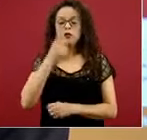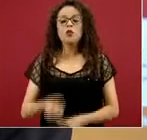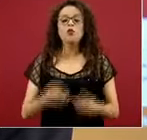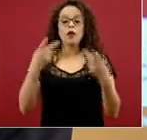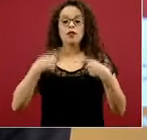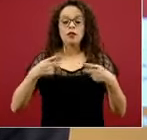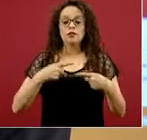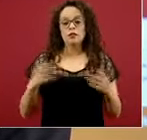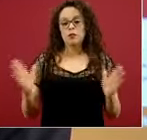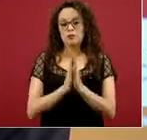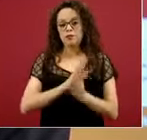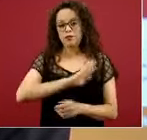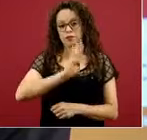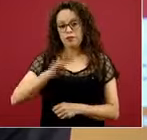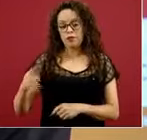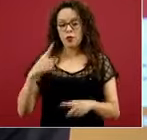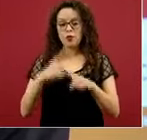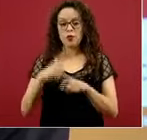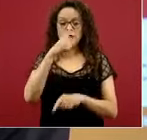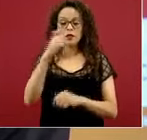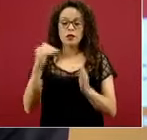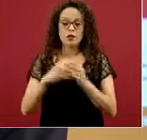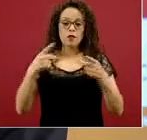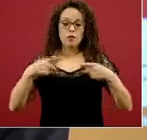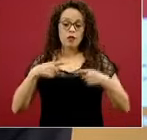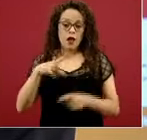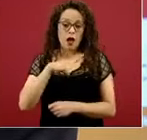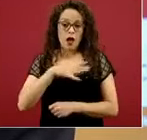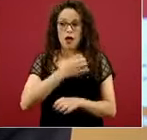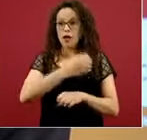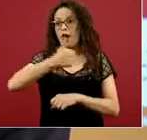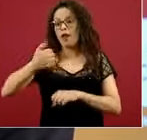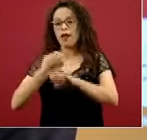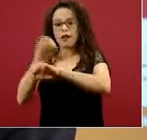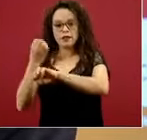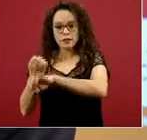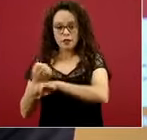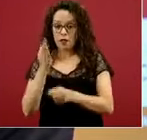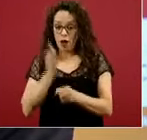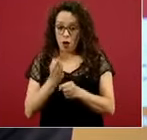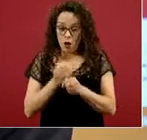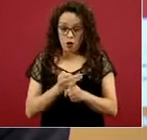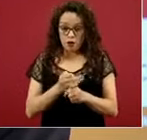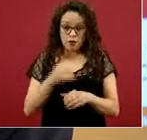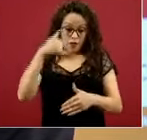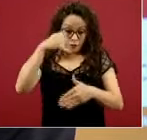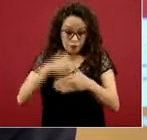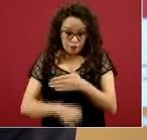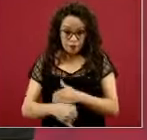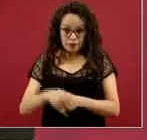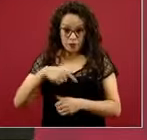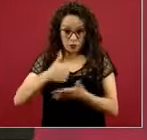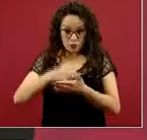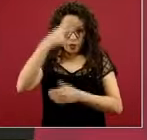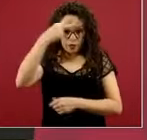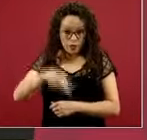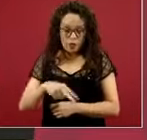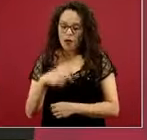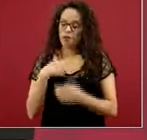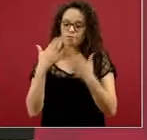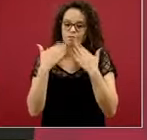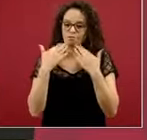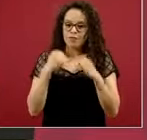muertes por 100,000 habitantes tiene cada una de las entidades. Entonces no tengo el detalle aquí de la Ciudad de México como para decirle, pero este es